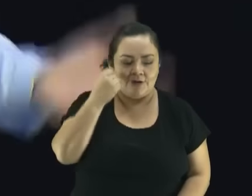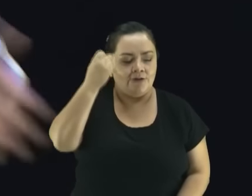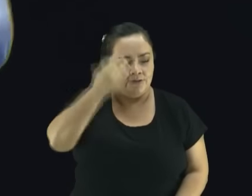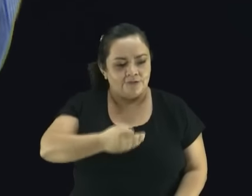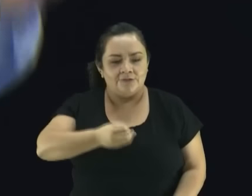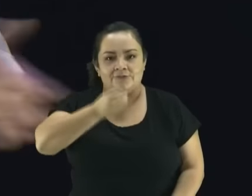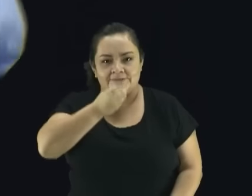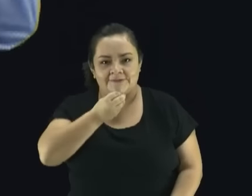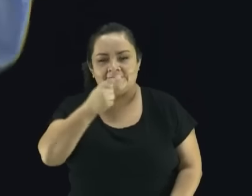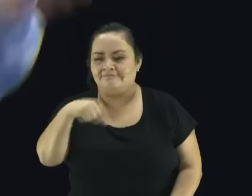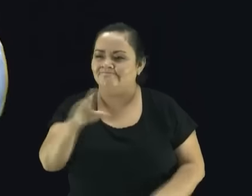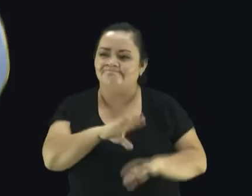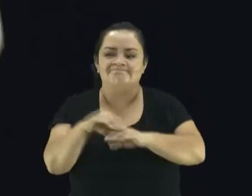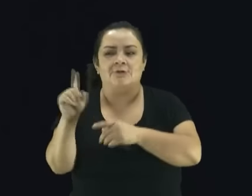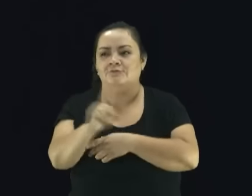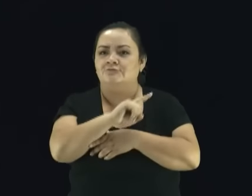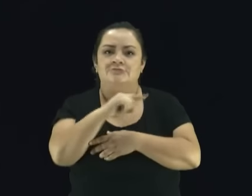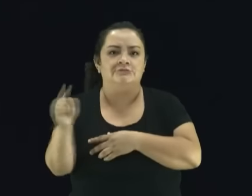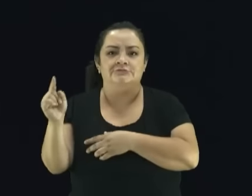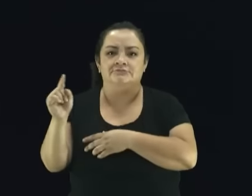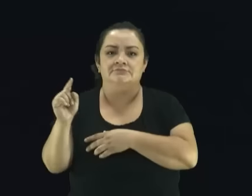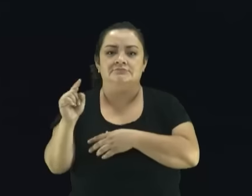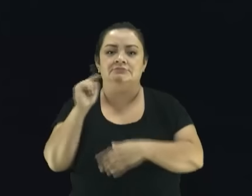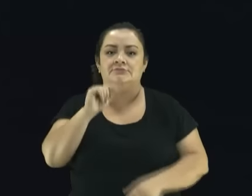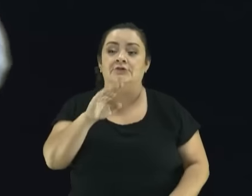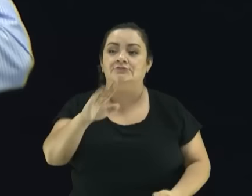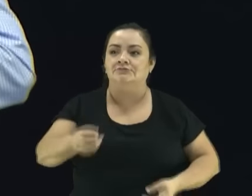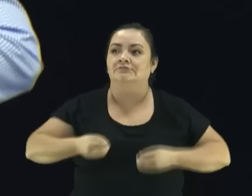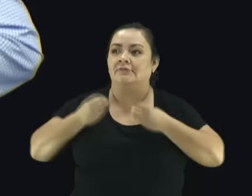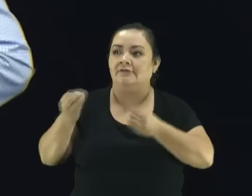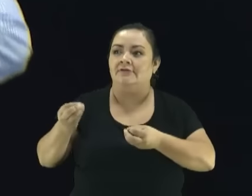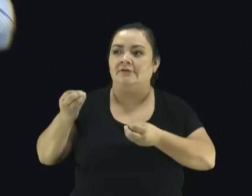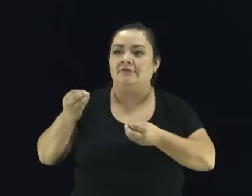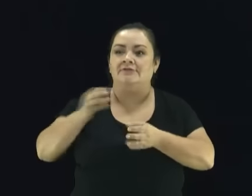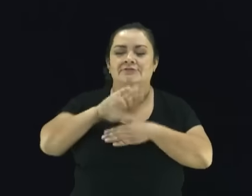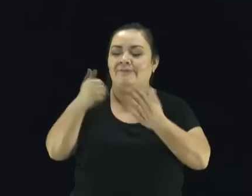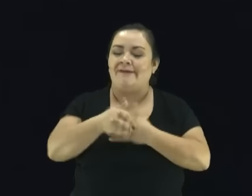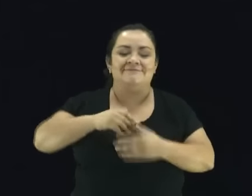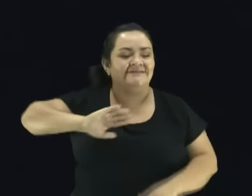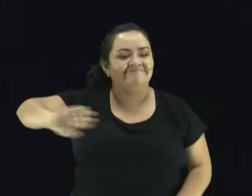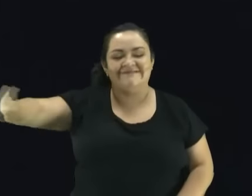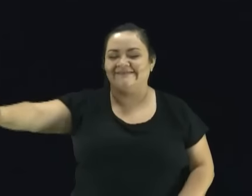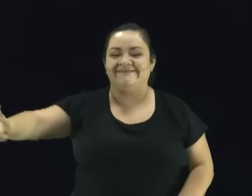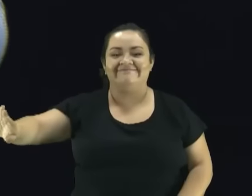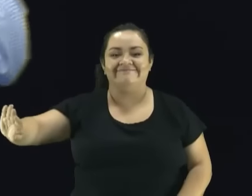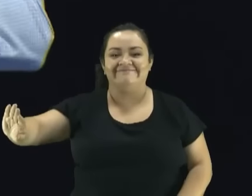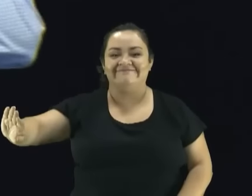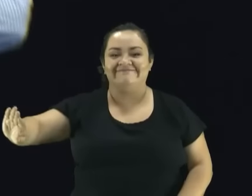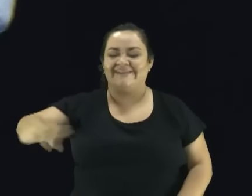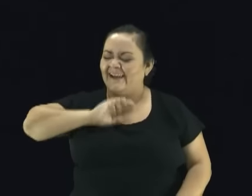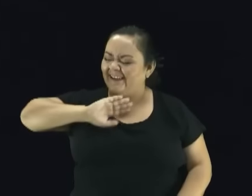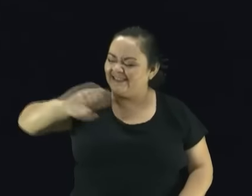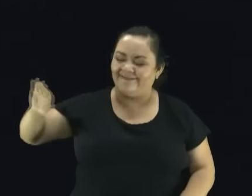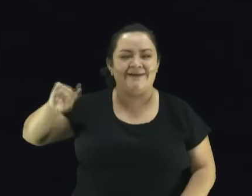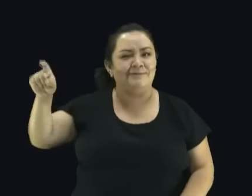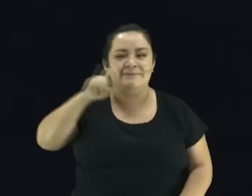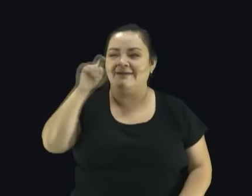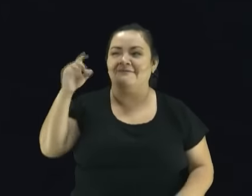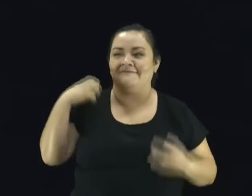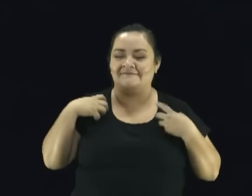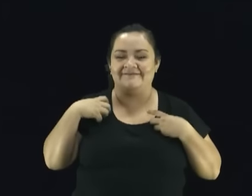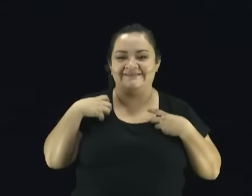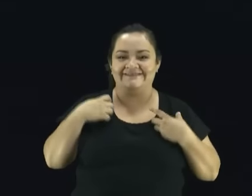los alimentaba que los llevaba que iban de viaje que los abuelos se lo vamos a devolver que se vaya del todo vamos a la palabra del señor que vaya para d